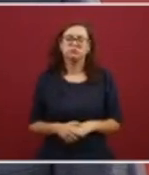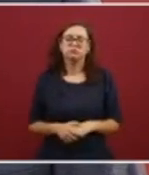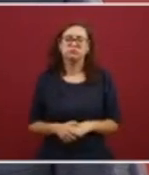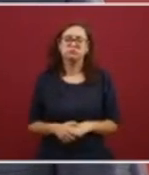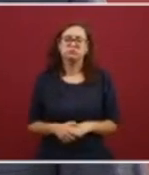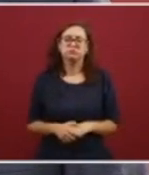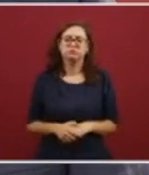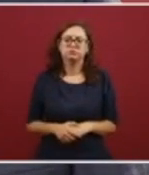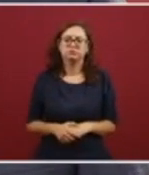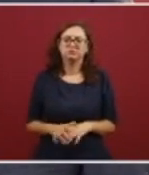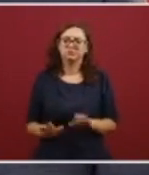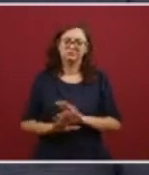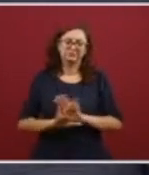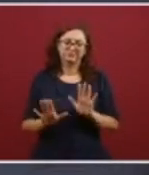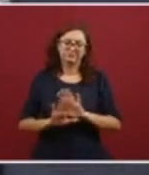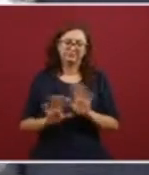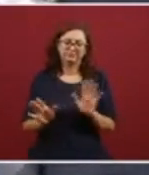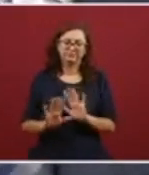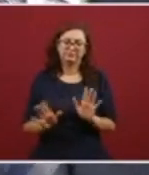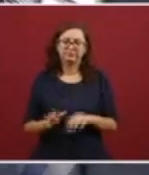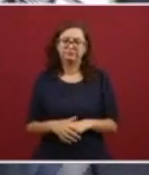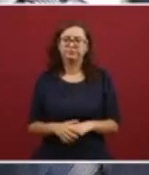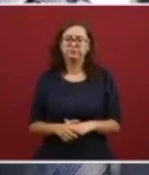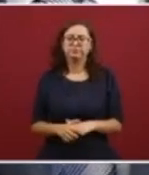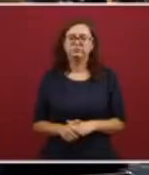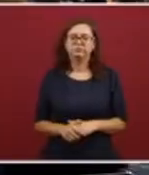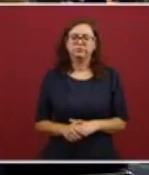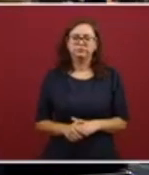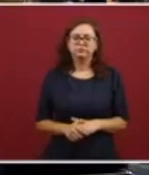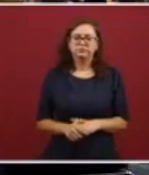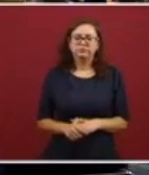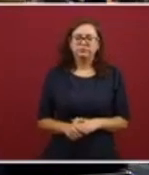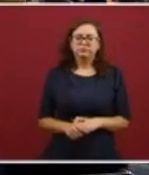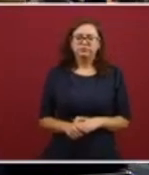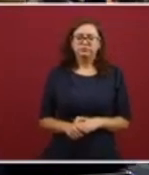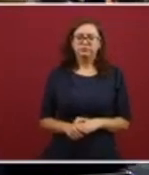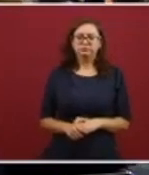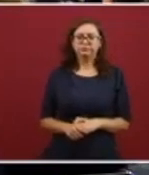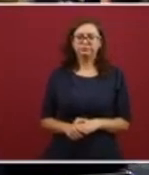Ya ni hablar de eso. Entonces,